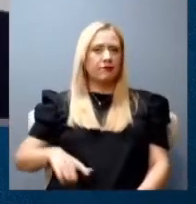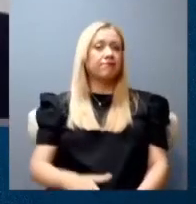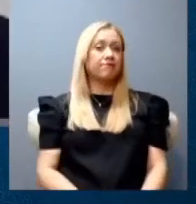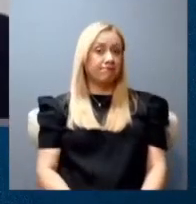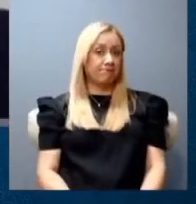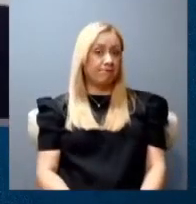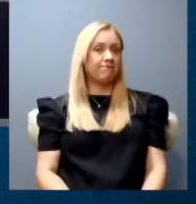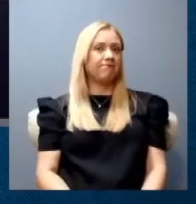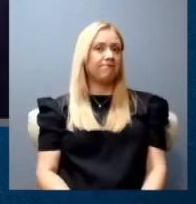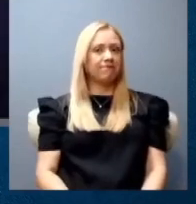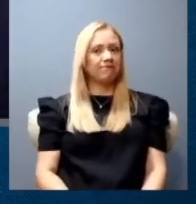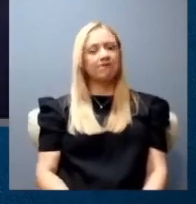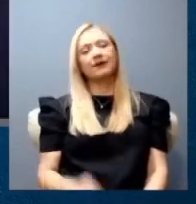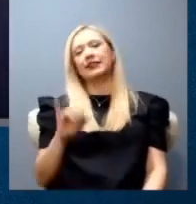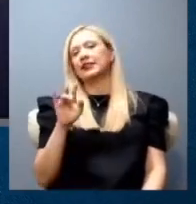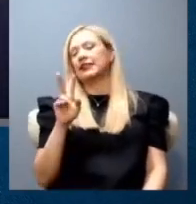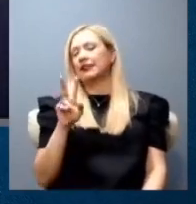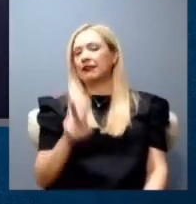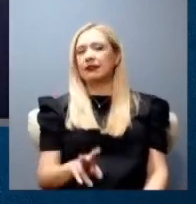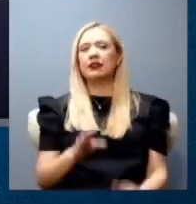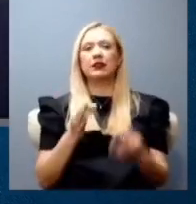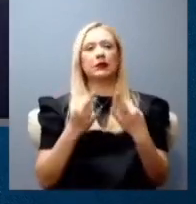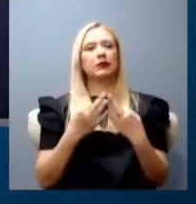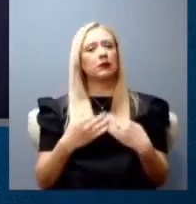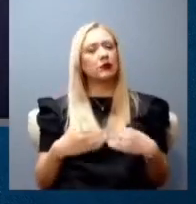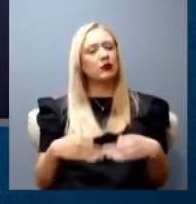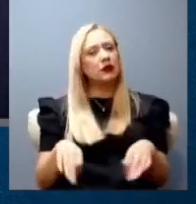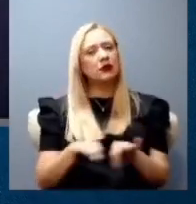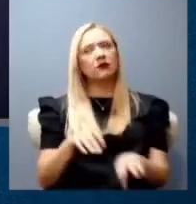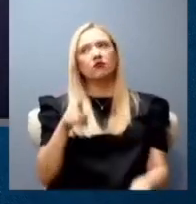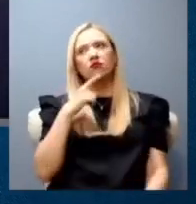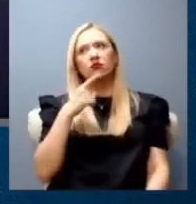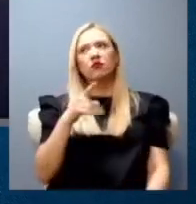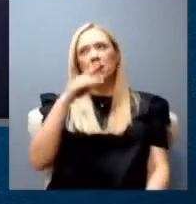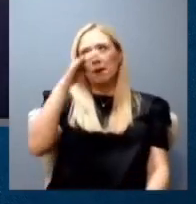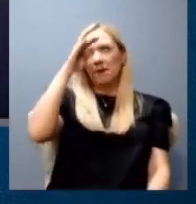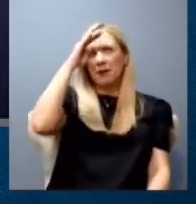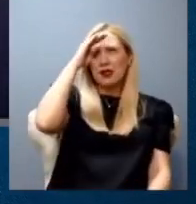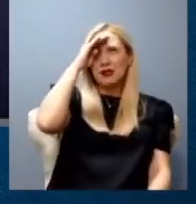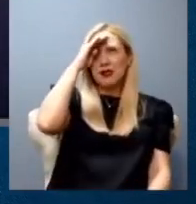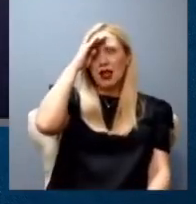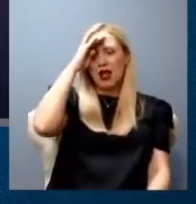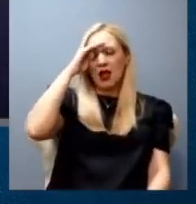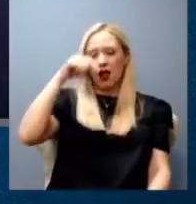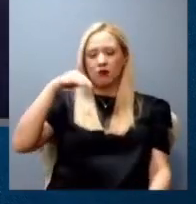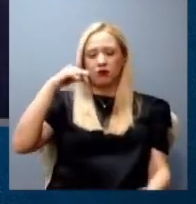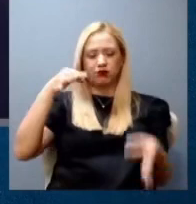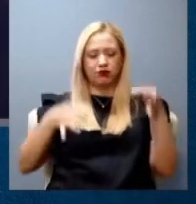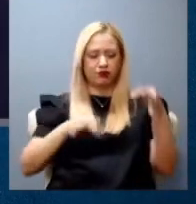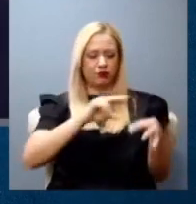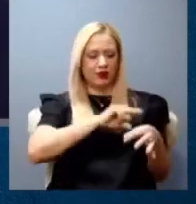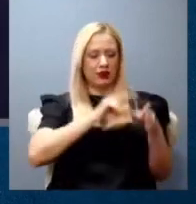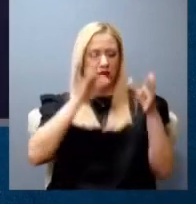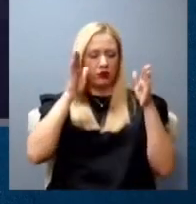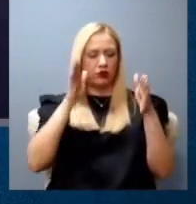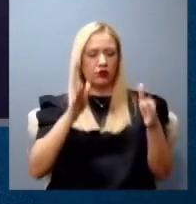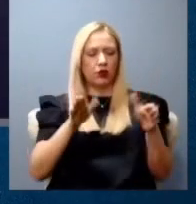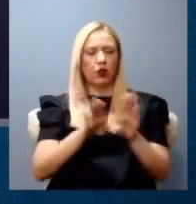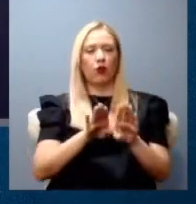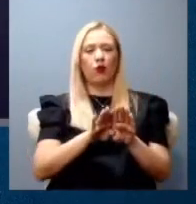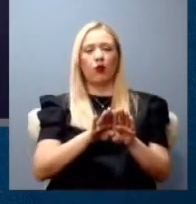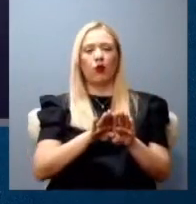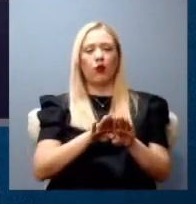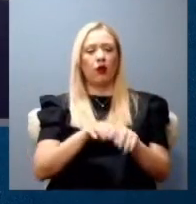Así es, y creo que también dices algo muy importante, Andrés, que es pensar la justicia transicional, digamos, a mediano o largo plazo,